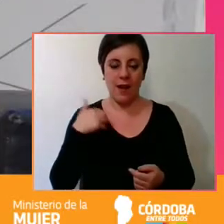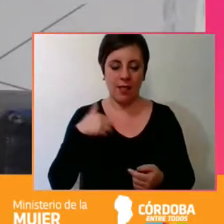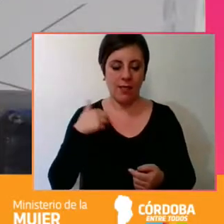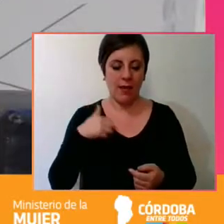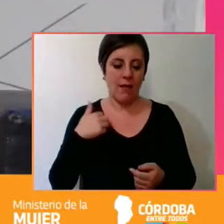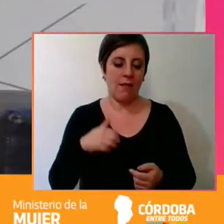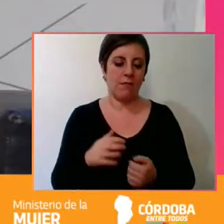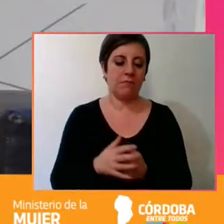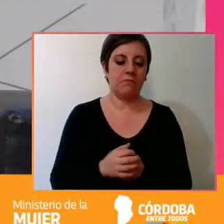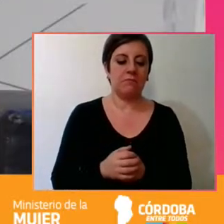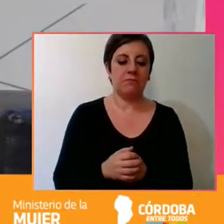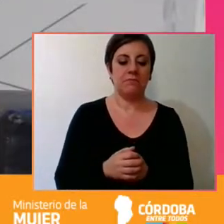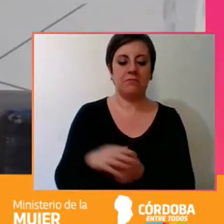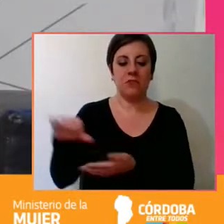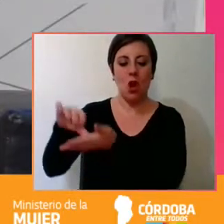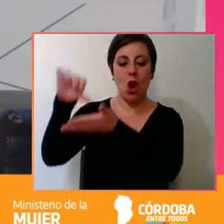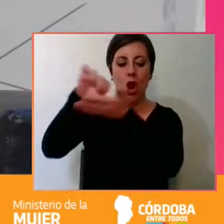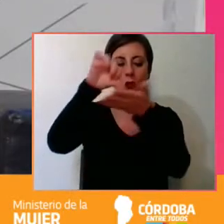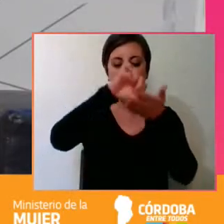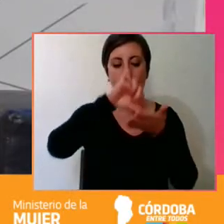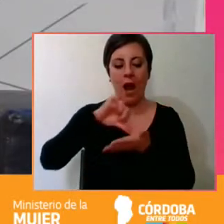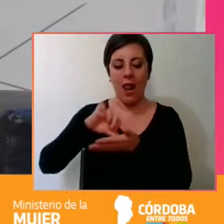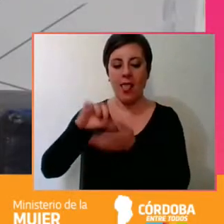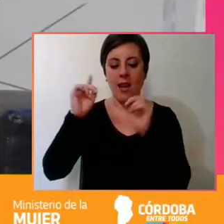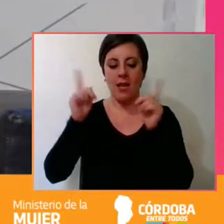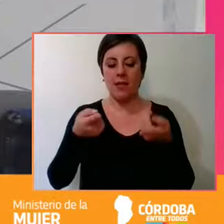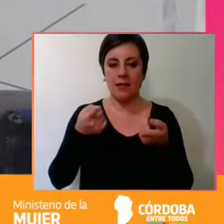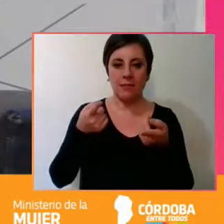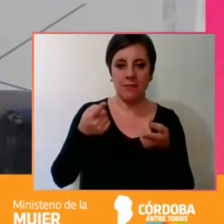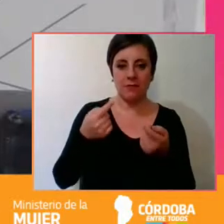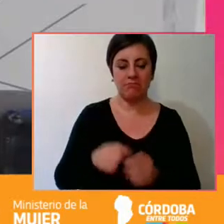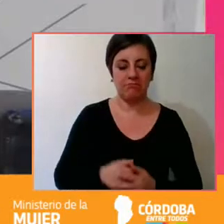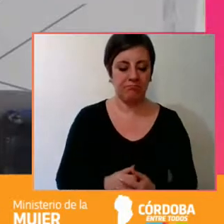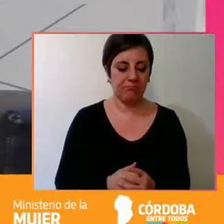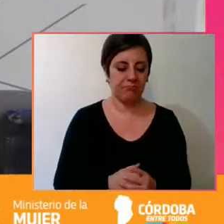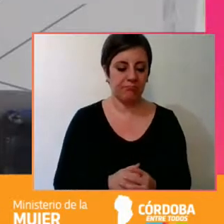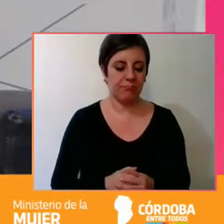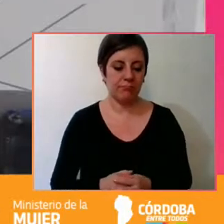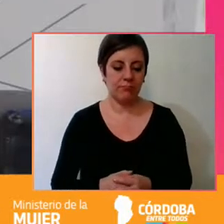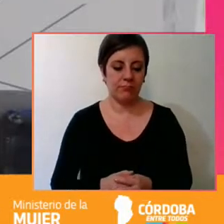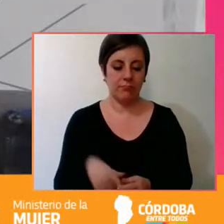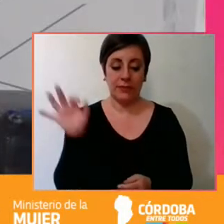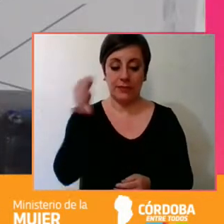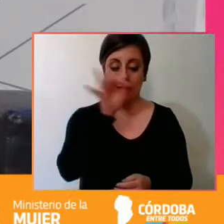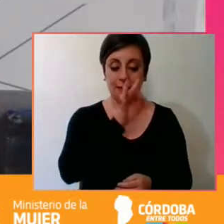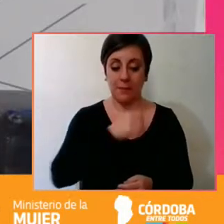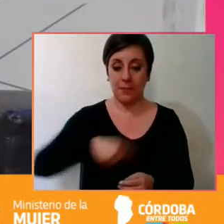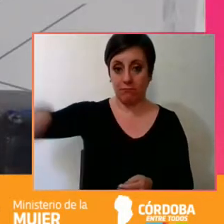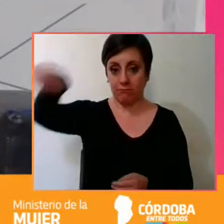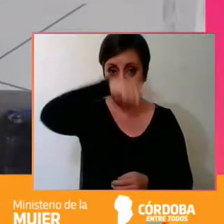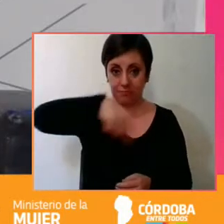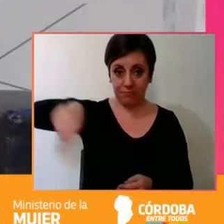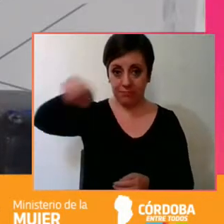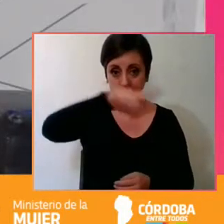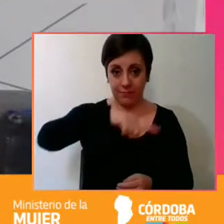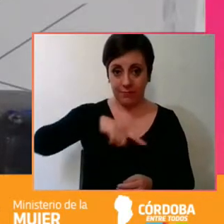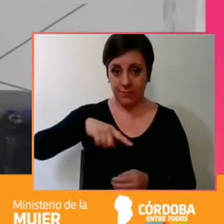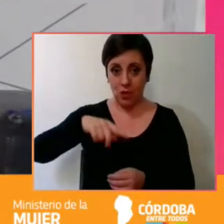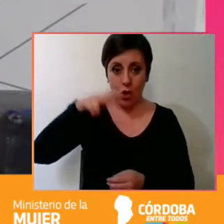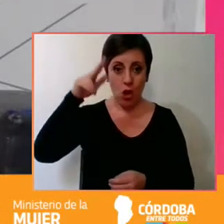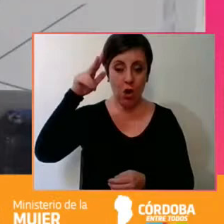distintas localidades también de Córdoba, nuestros municipios y comunas. Sepan que entre ustedes hay más de